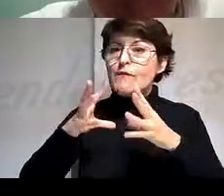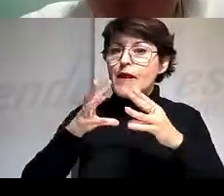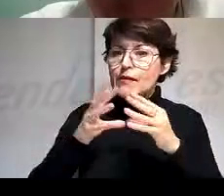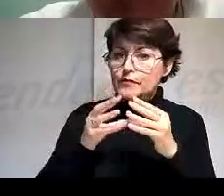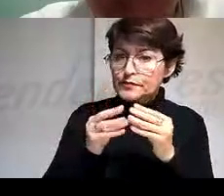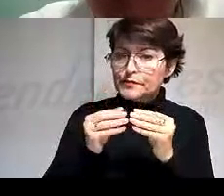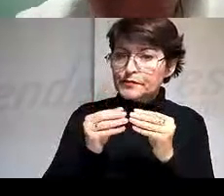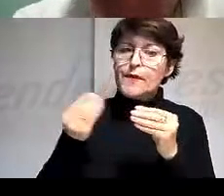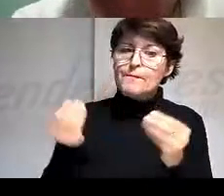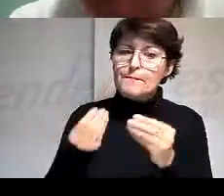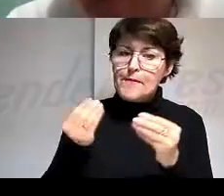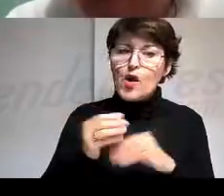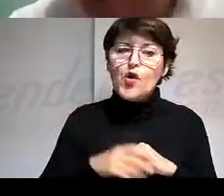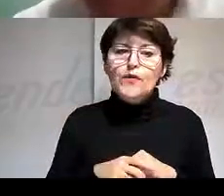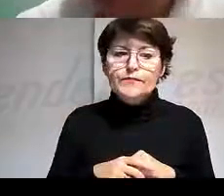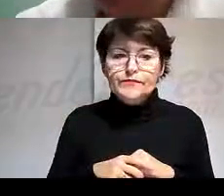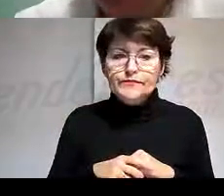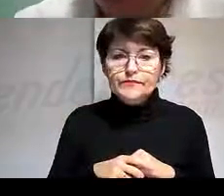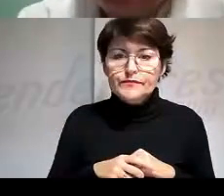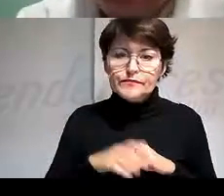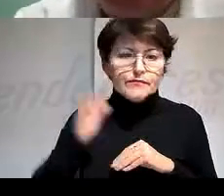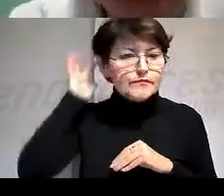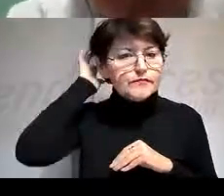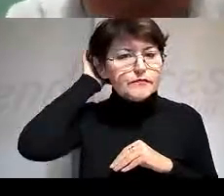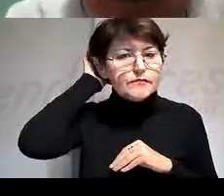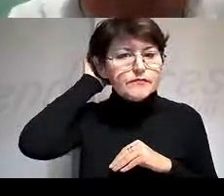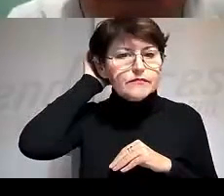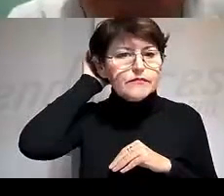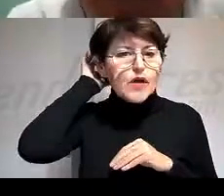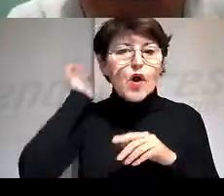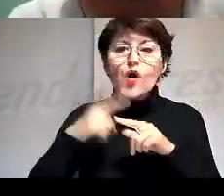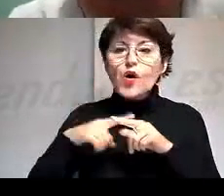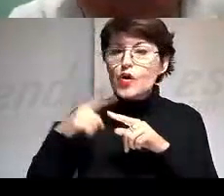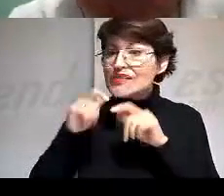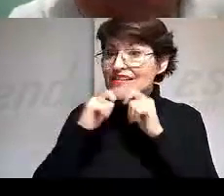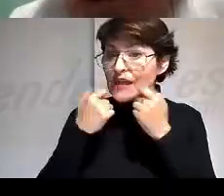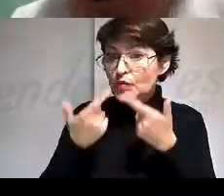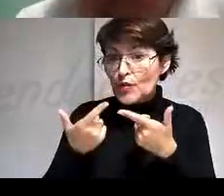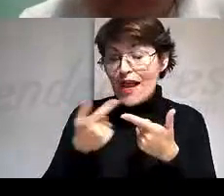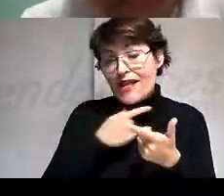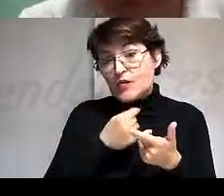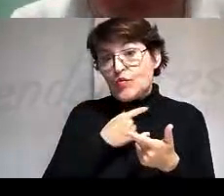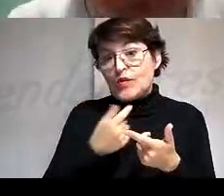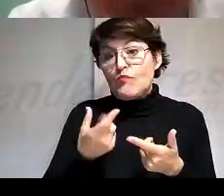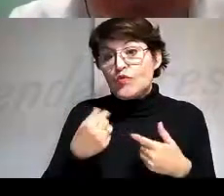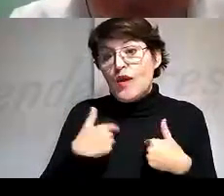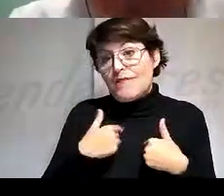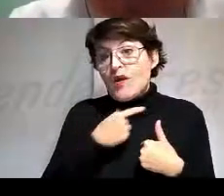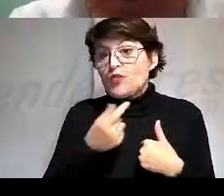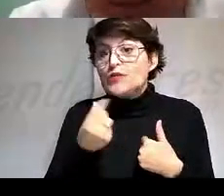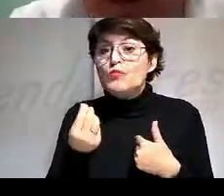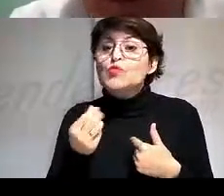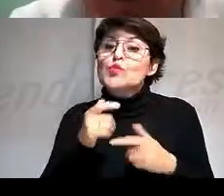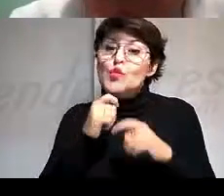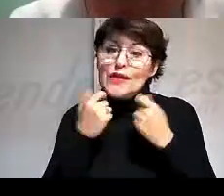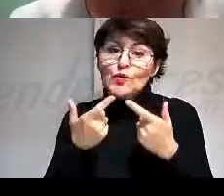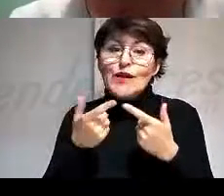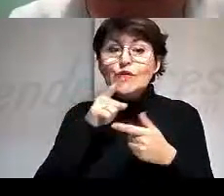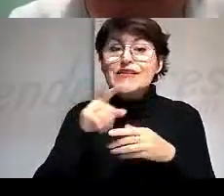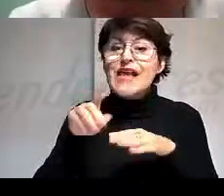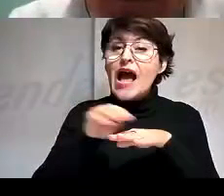como antiinflamatorio. A los que nos gusta toda la medicina natural, la medicina tradicional y complementaria, pues la verdad es que el alcohol de romero es